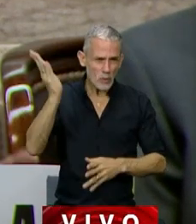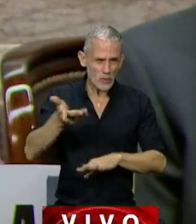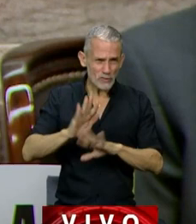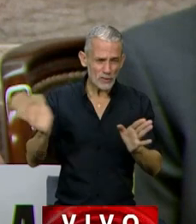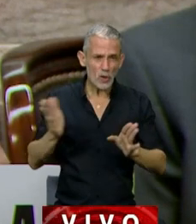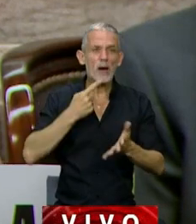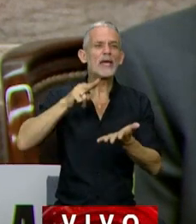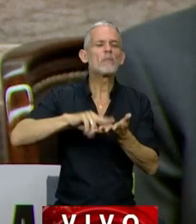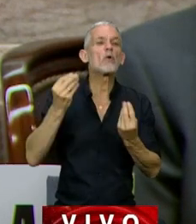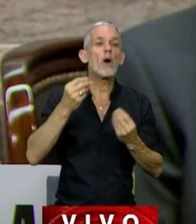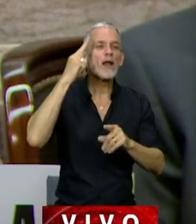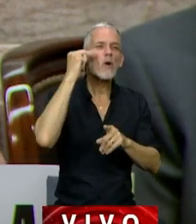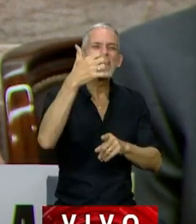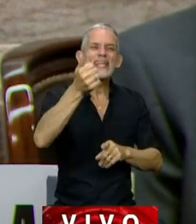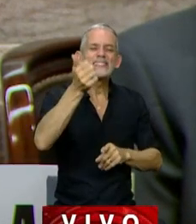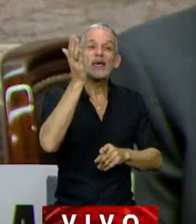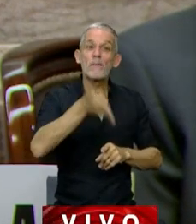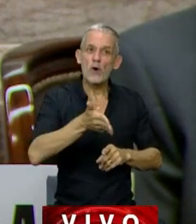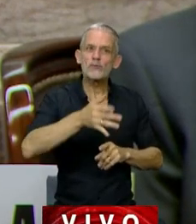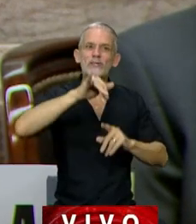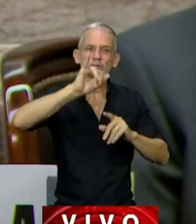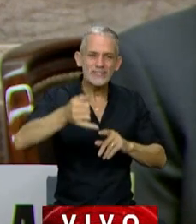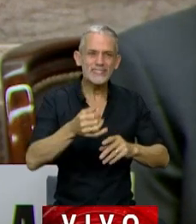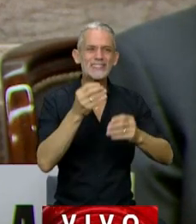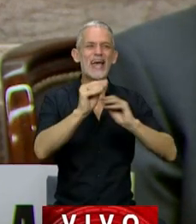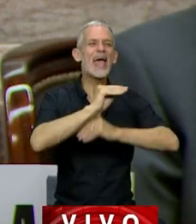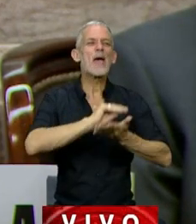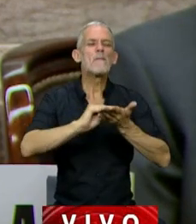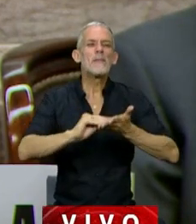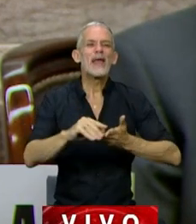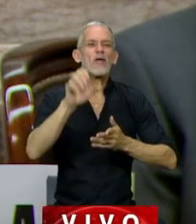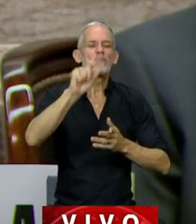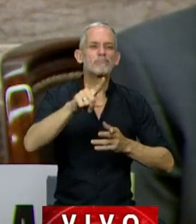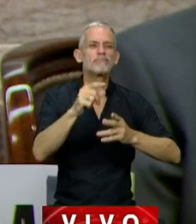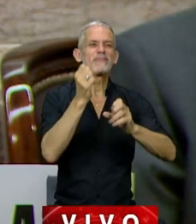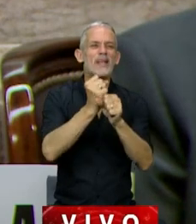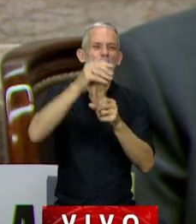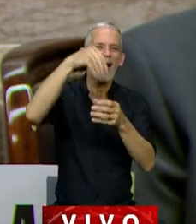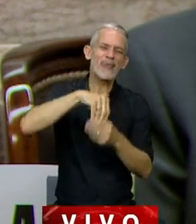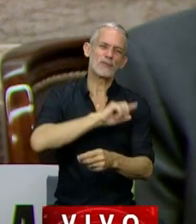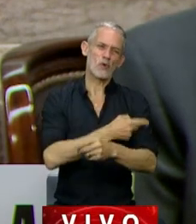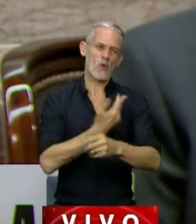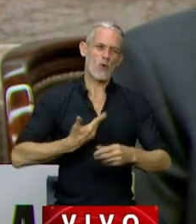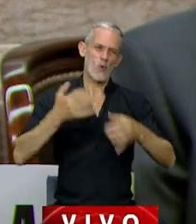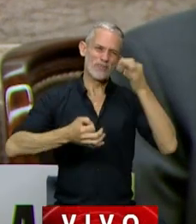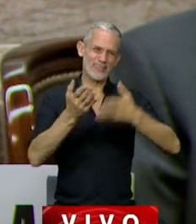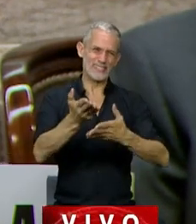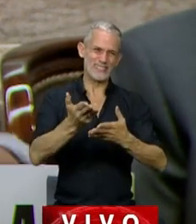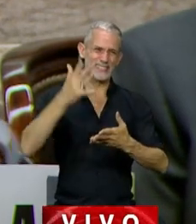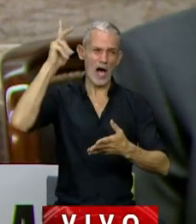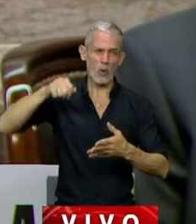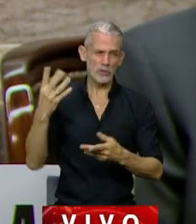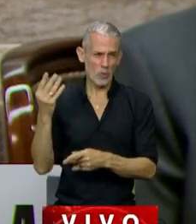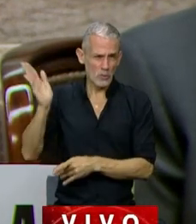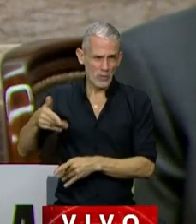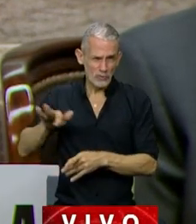Van a grabar al 96% restante que representan los y las trabajadores judiciales. ¿Saben quién lo dice en